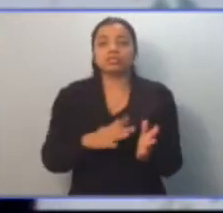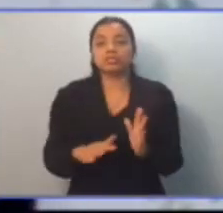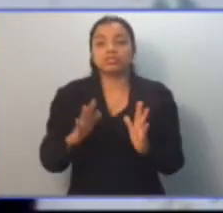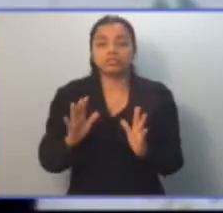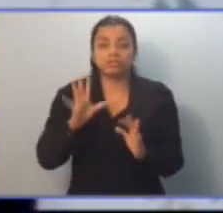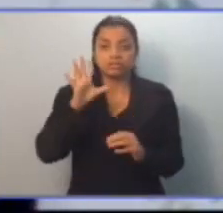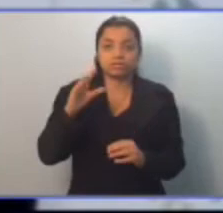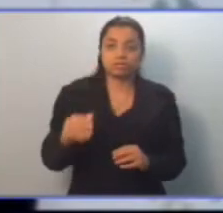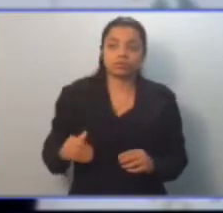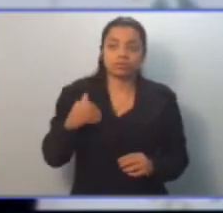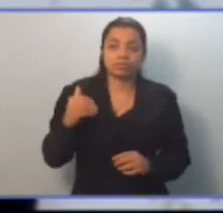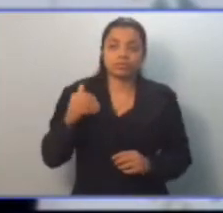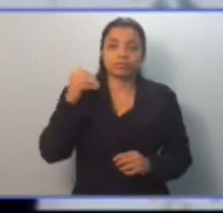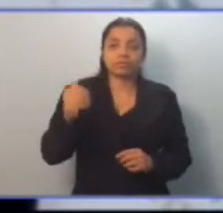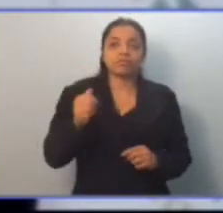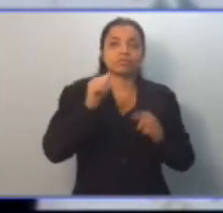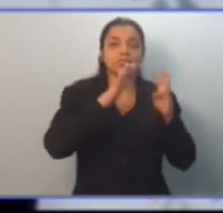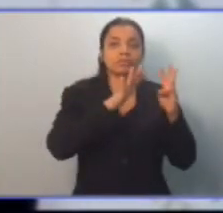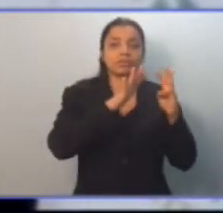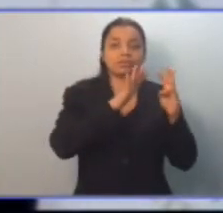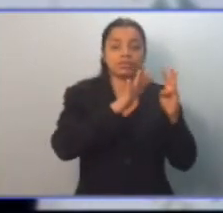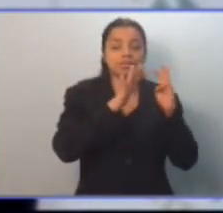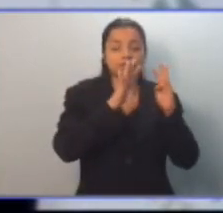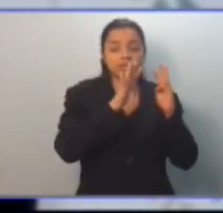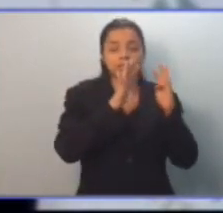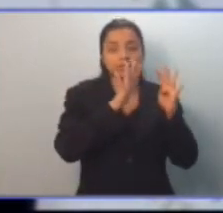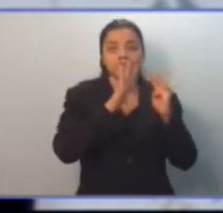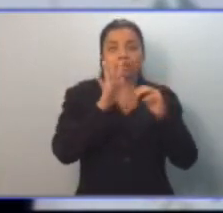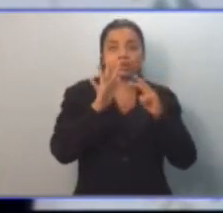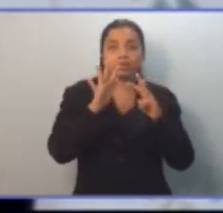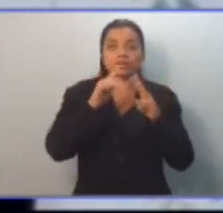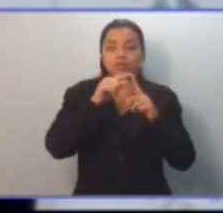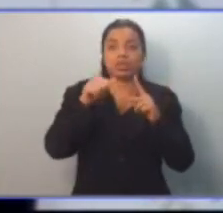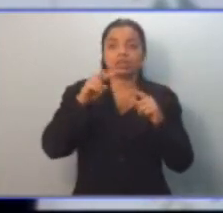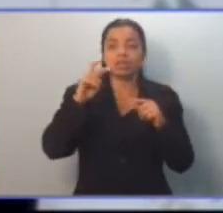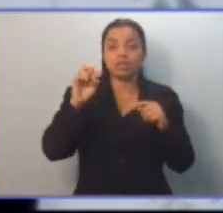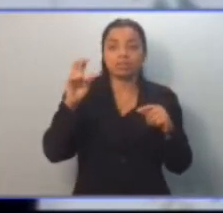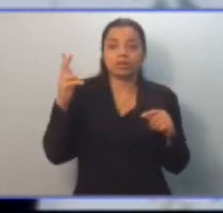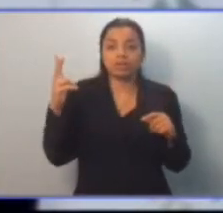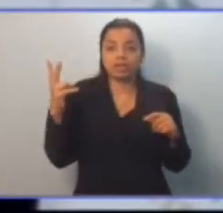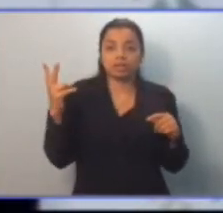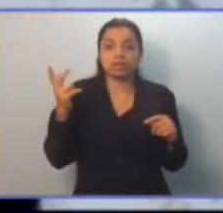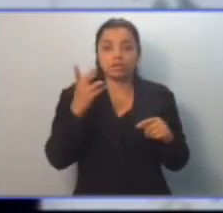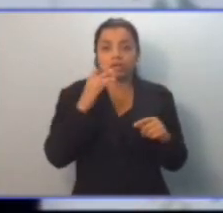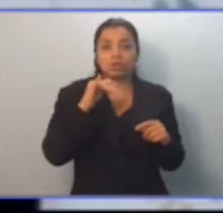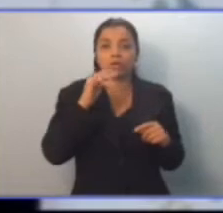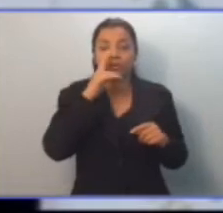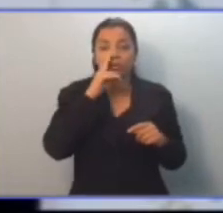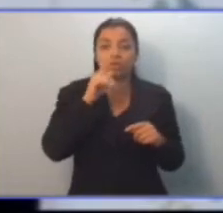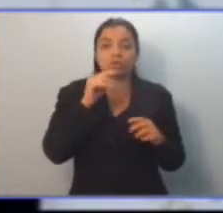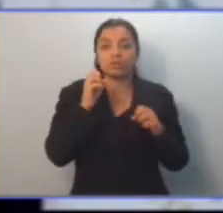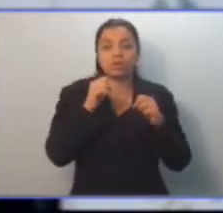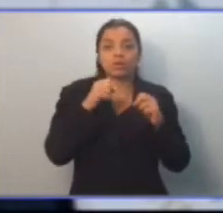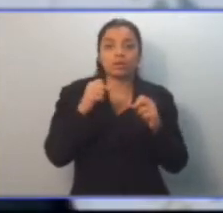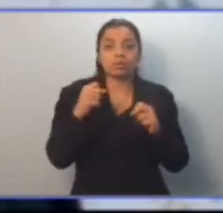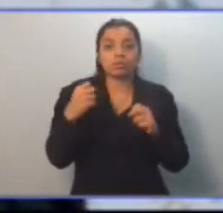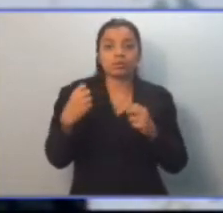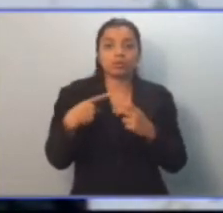años, del 98 al 2003. En el 2003, en junio del 2003, se me da la oportunidad de